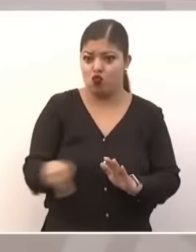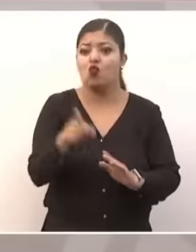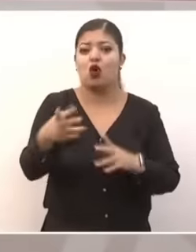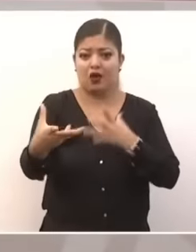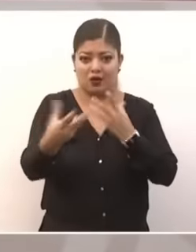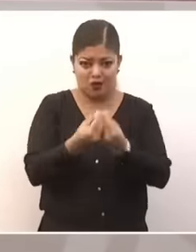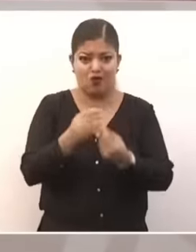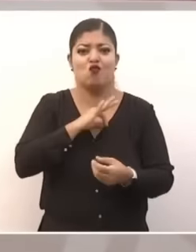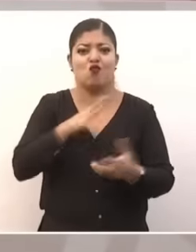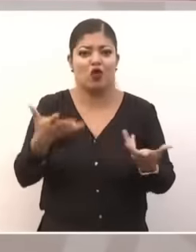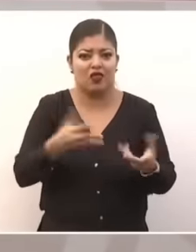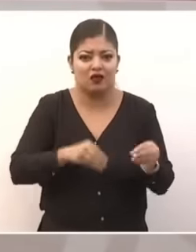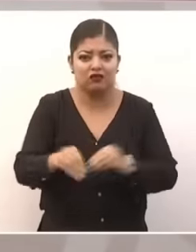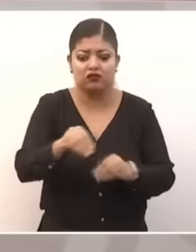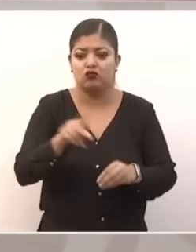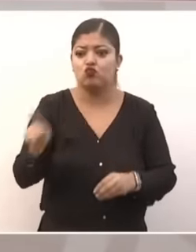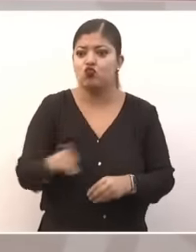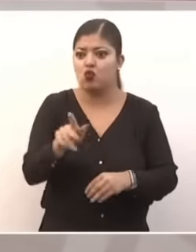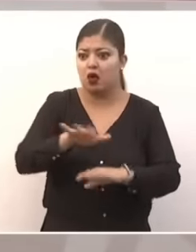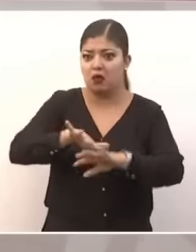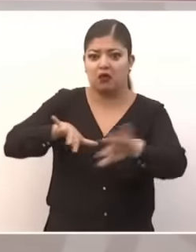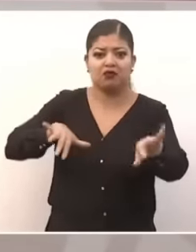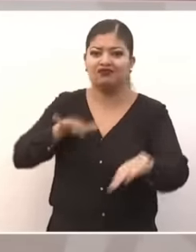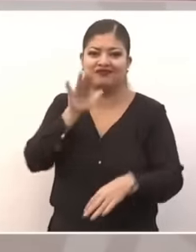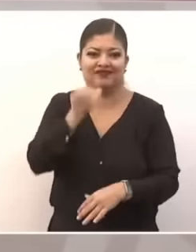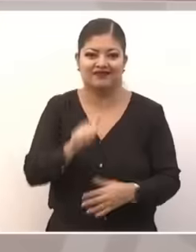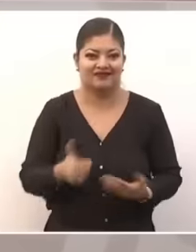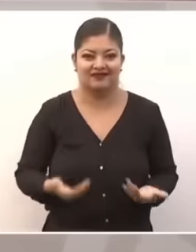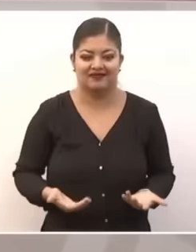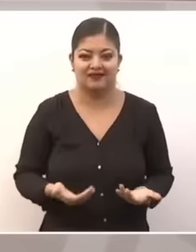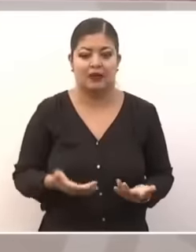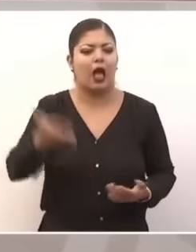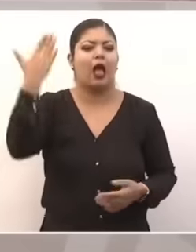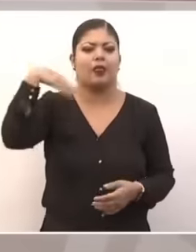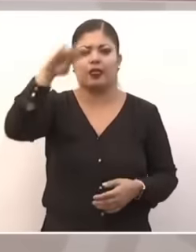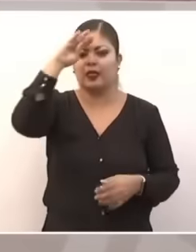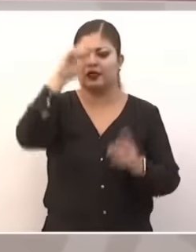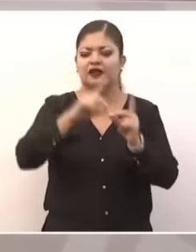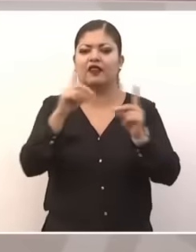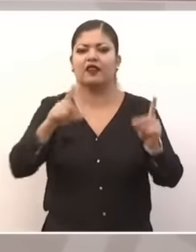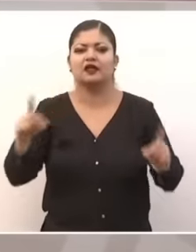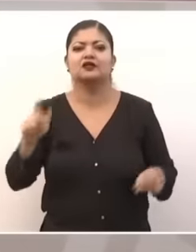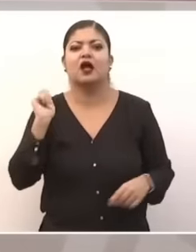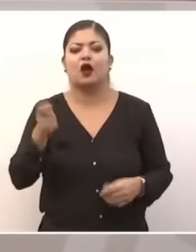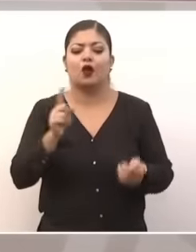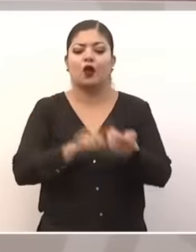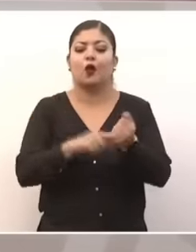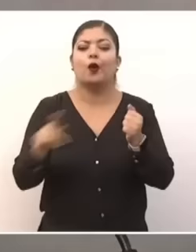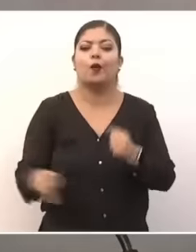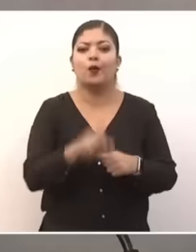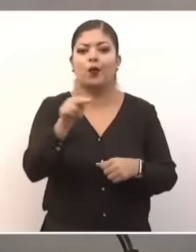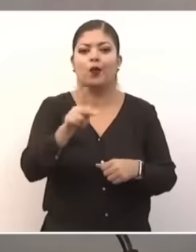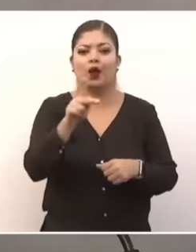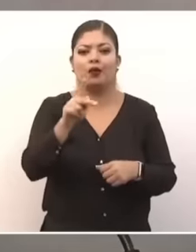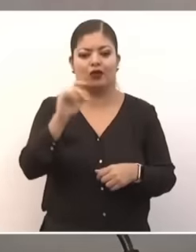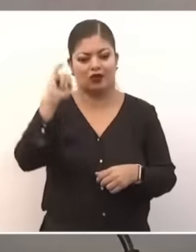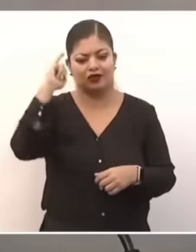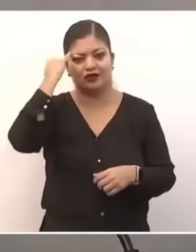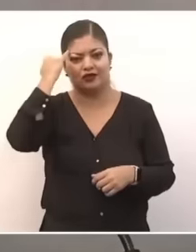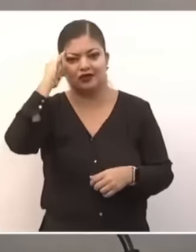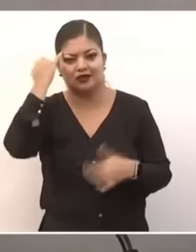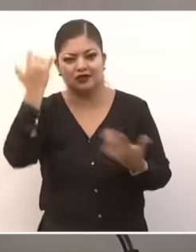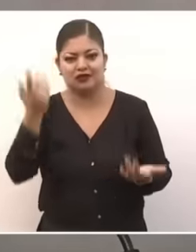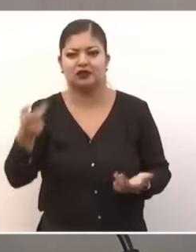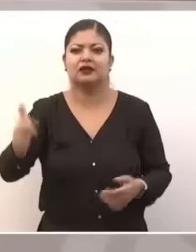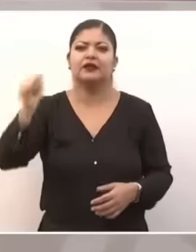el pueblo nada. Antes se pensaba que el desarrollo era en contra de los pueblos originarios, que aquello era